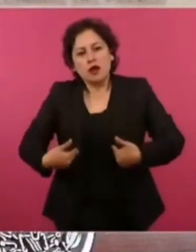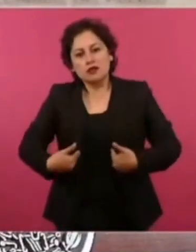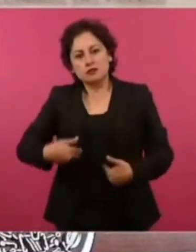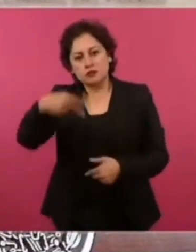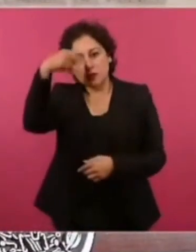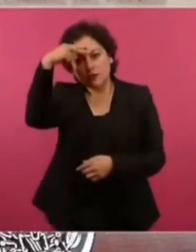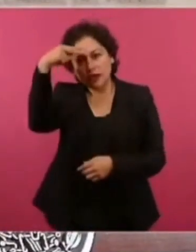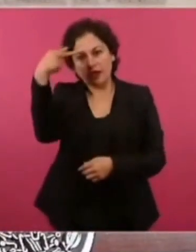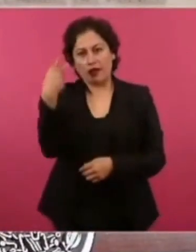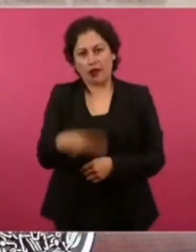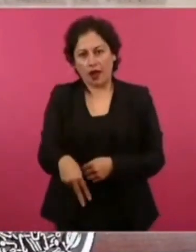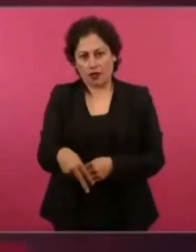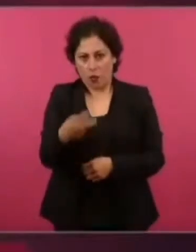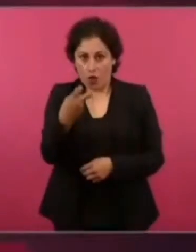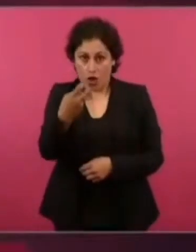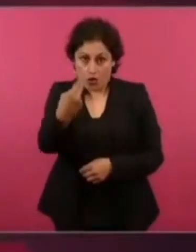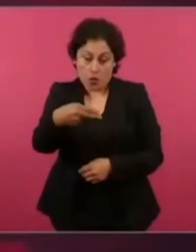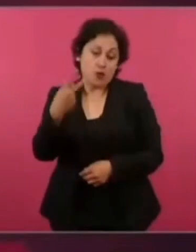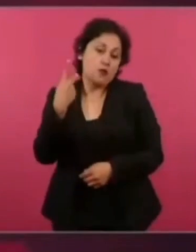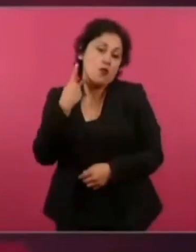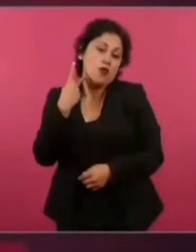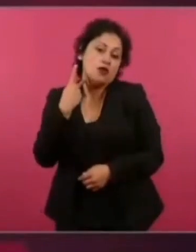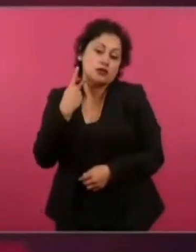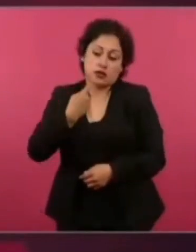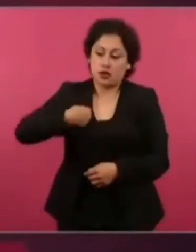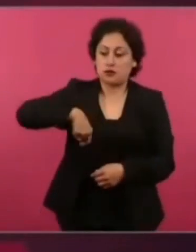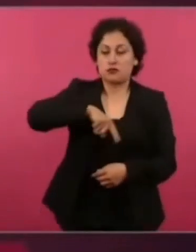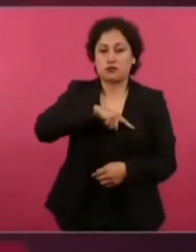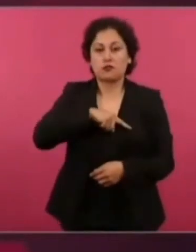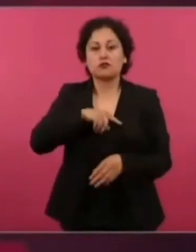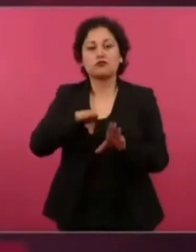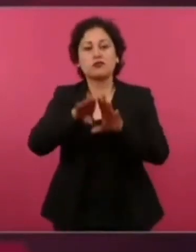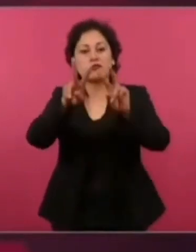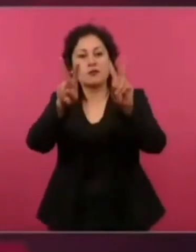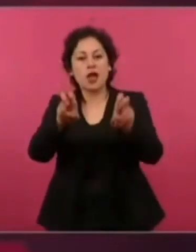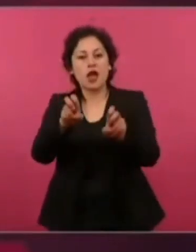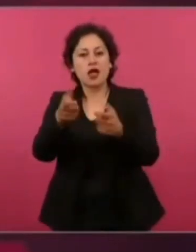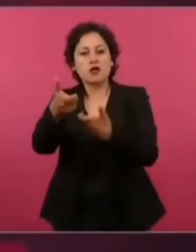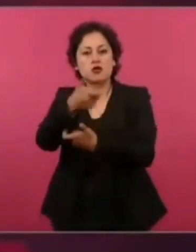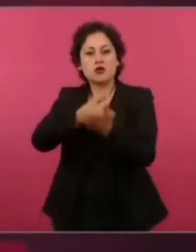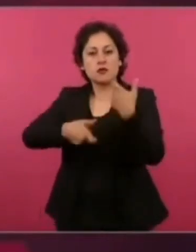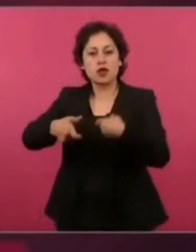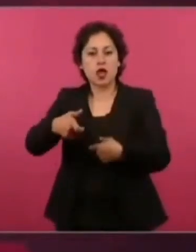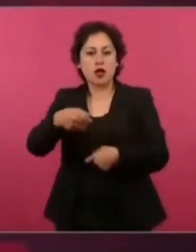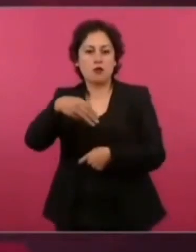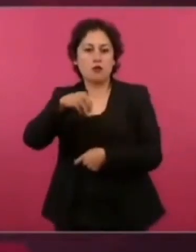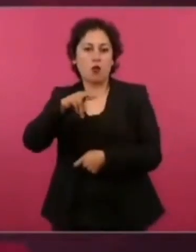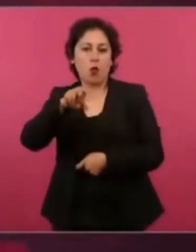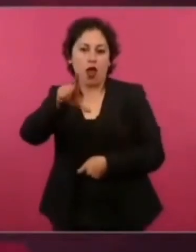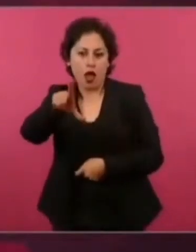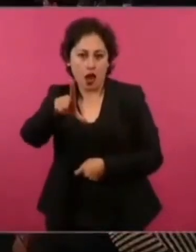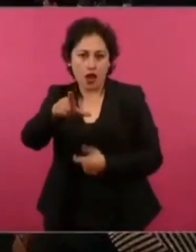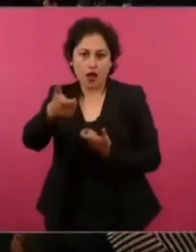Esta nueva política, esta economía moral, social. Bueno, gracias a